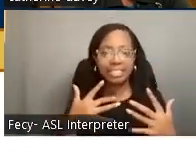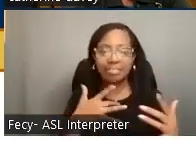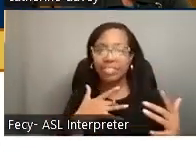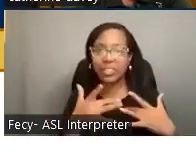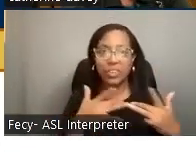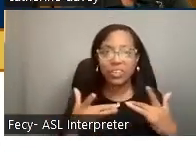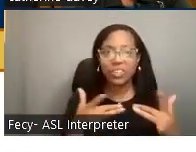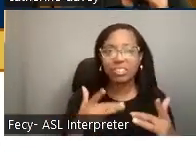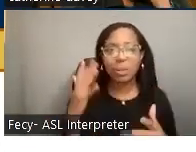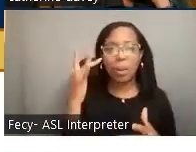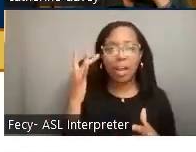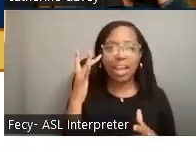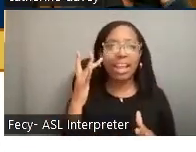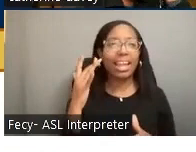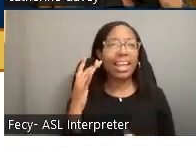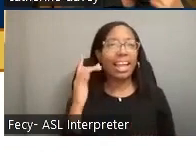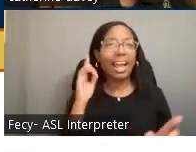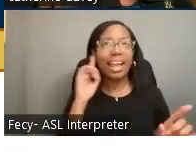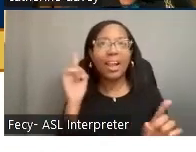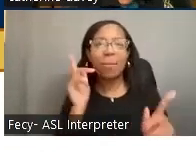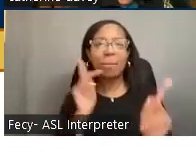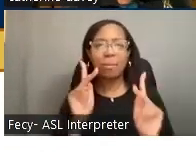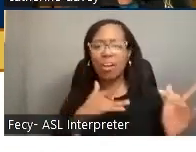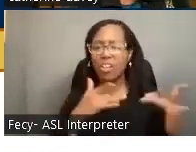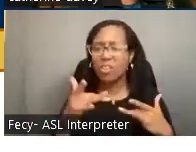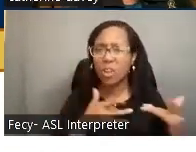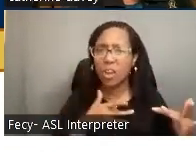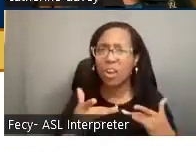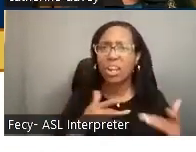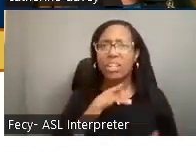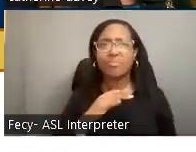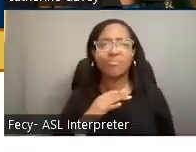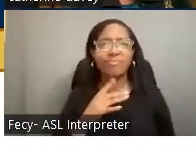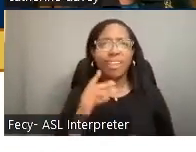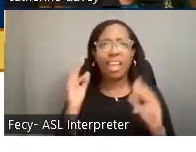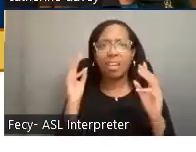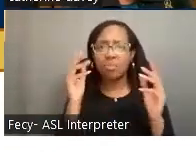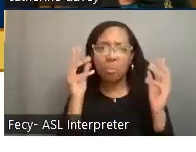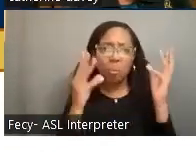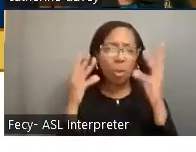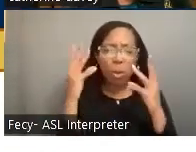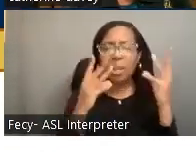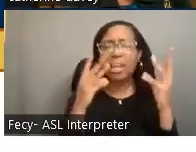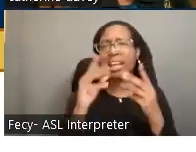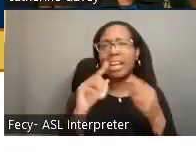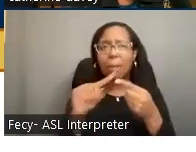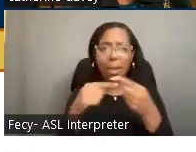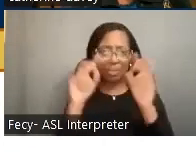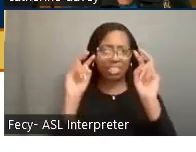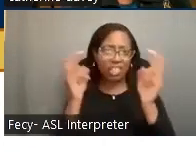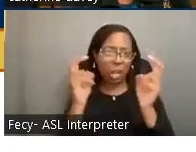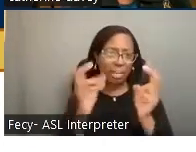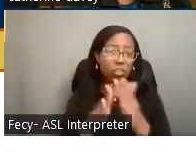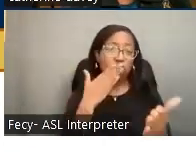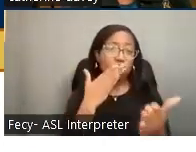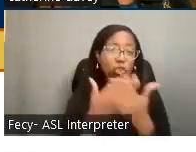educación y no el miedo. Escucho mucho miedo en esta comunidad acerca de estos temas. Es sumamente importante para mí que ustedes